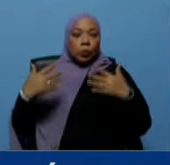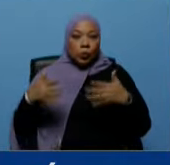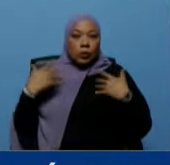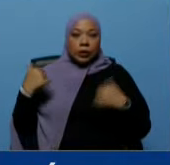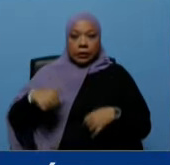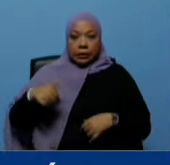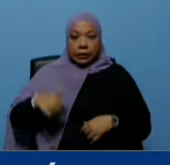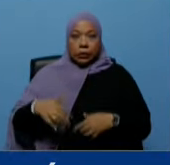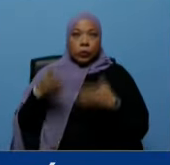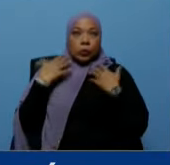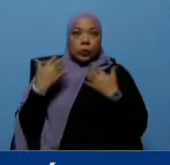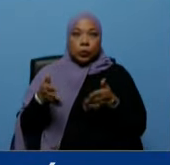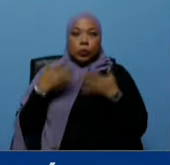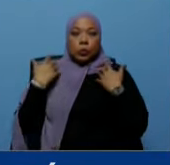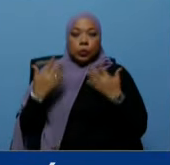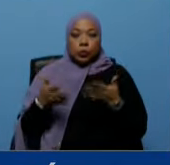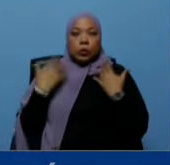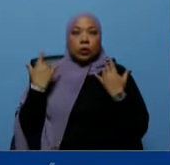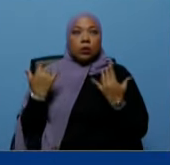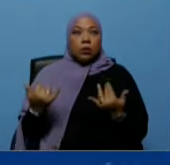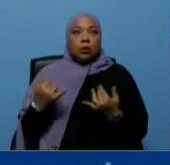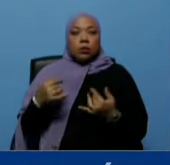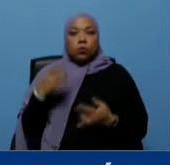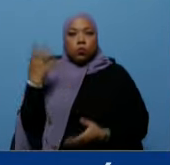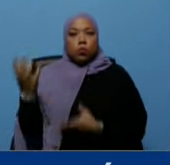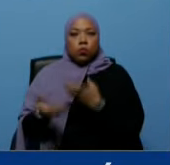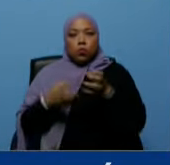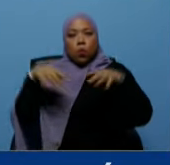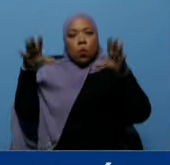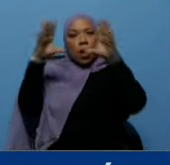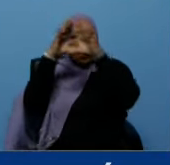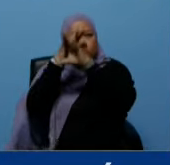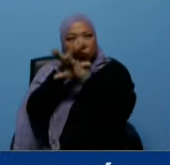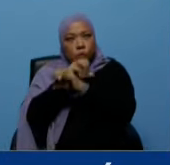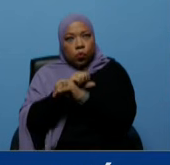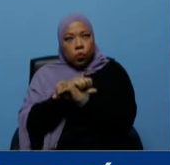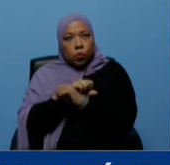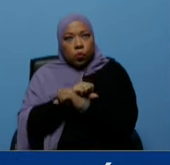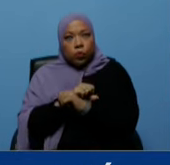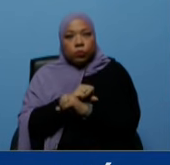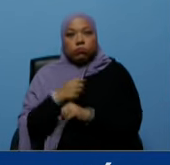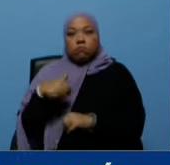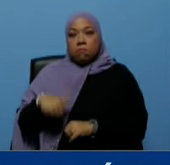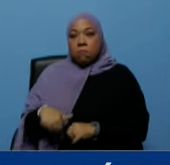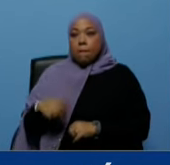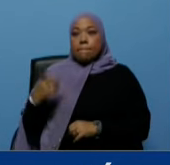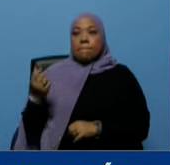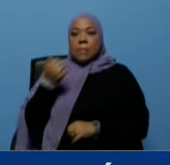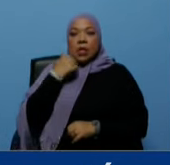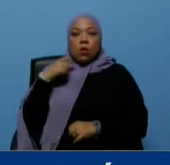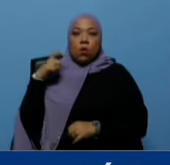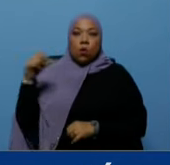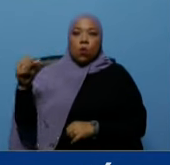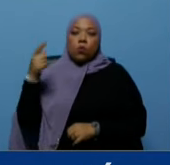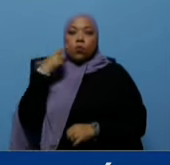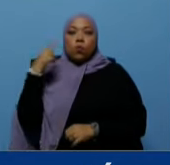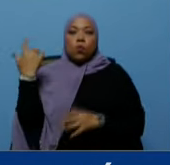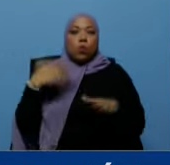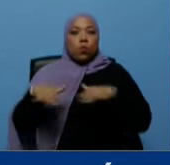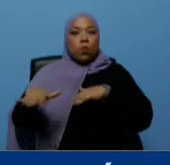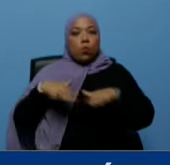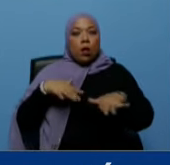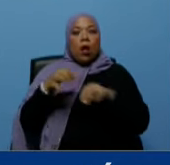Fuerte. Fuerte, y eso que está cayendo la nochecita. Nos vamos directo a San Félix, allá en municipio